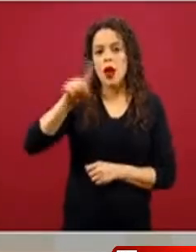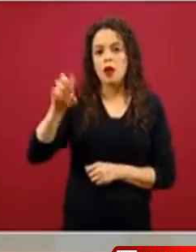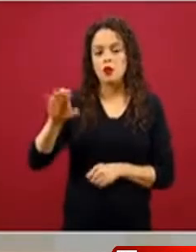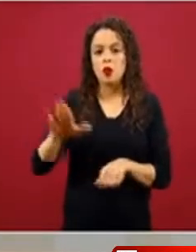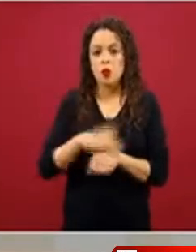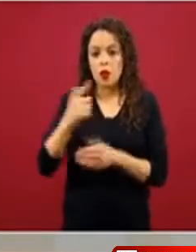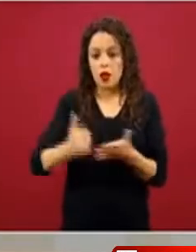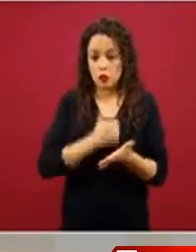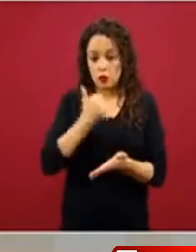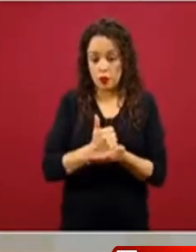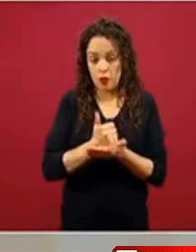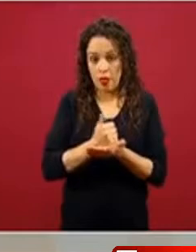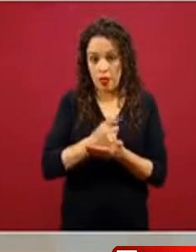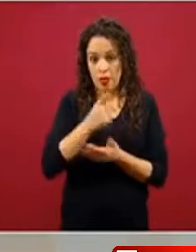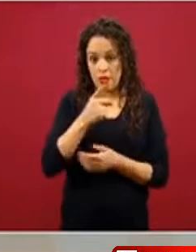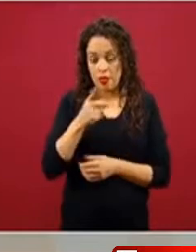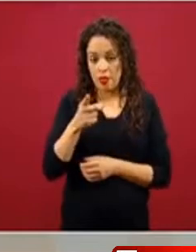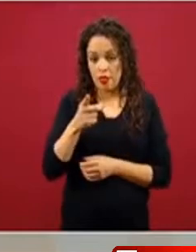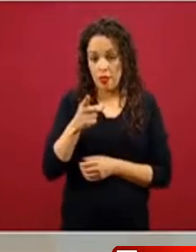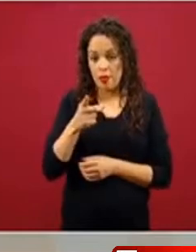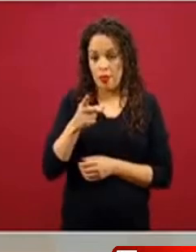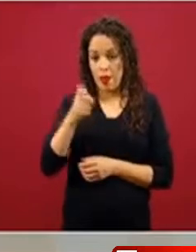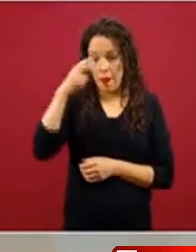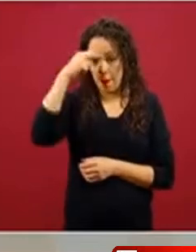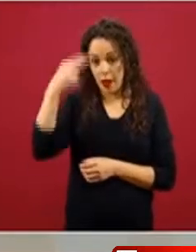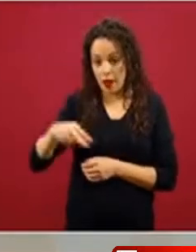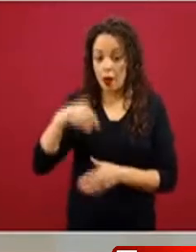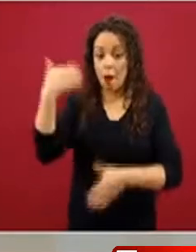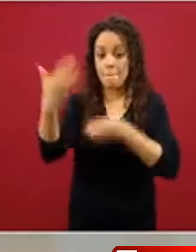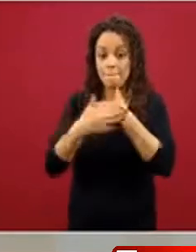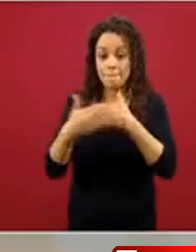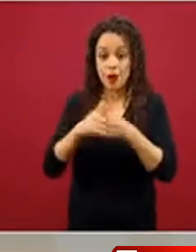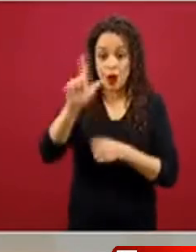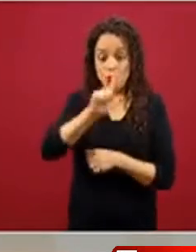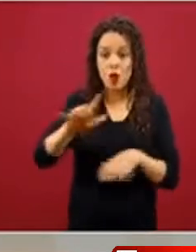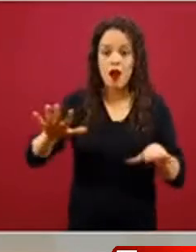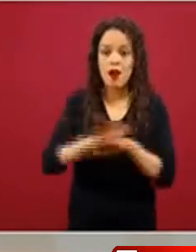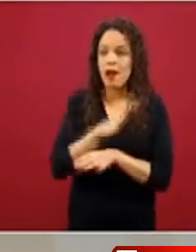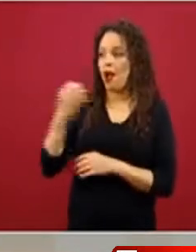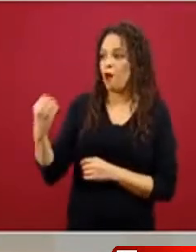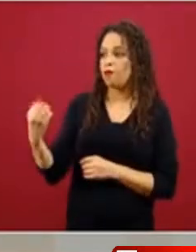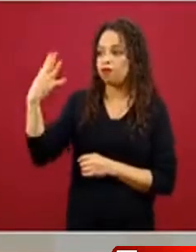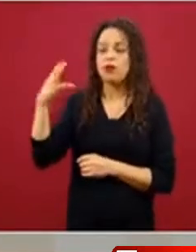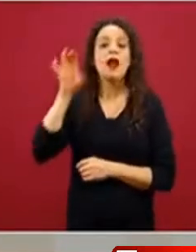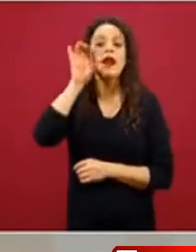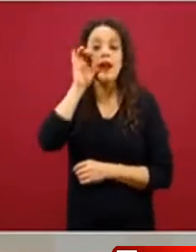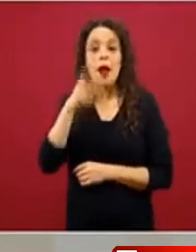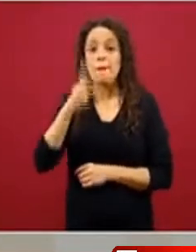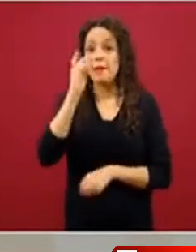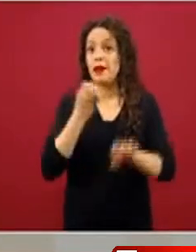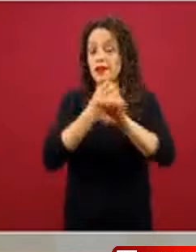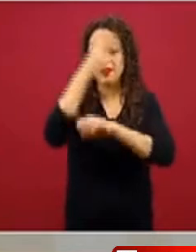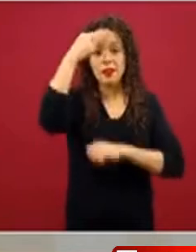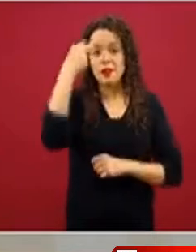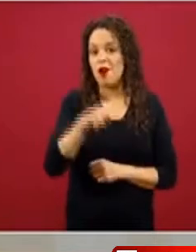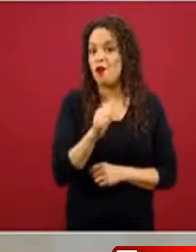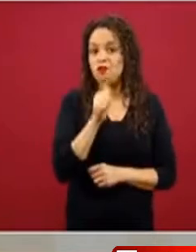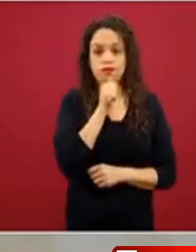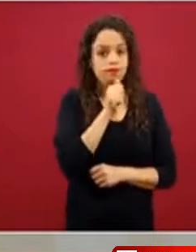México pasará a partir del próximo lunes a semáforo naranja, pero el Estado de México todavía no está en semáforo